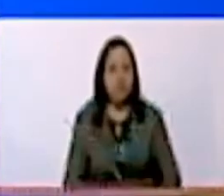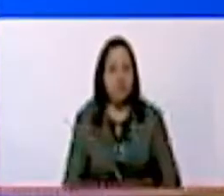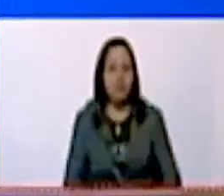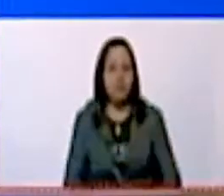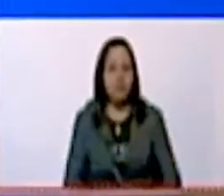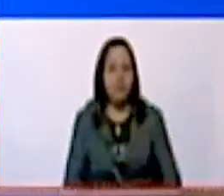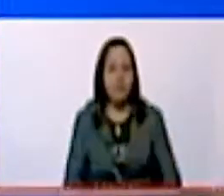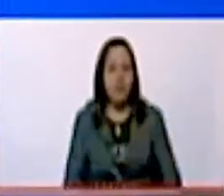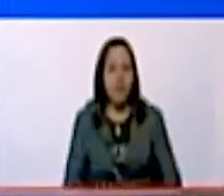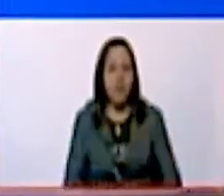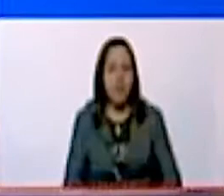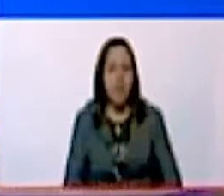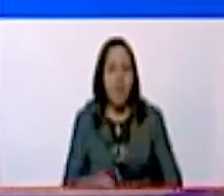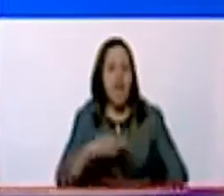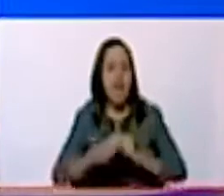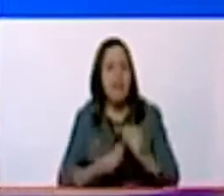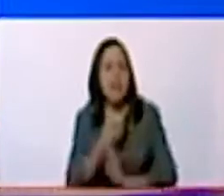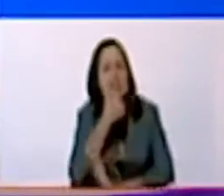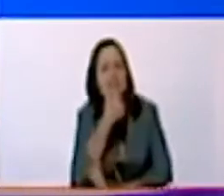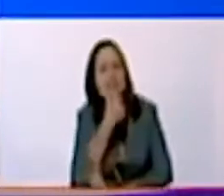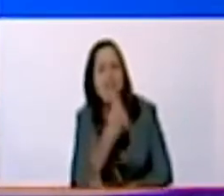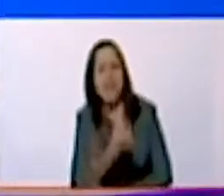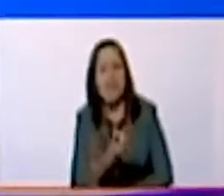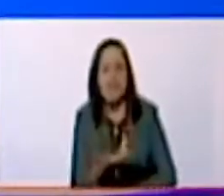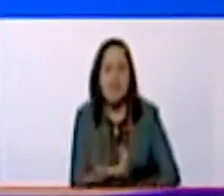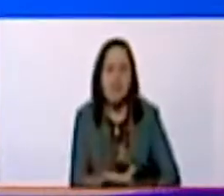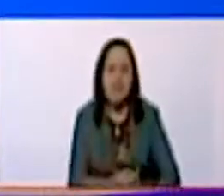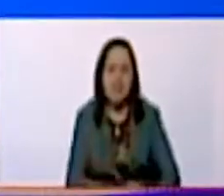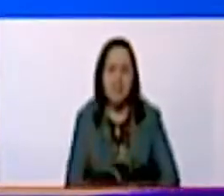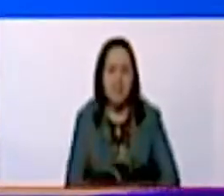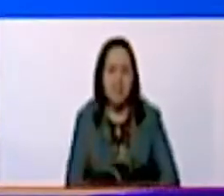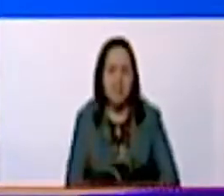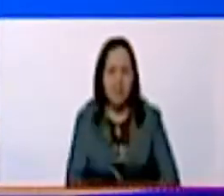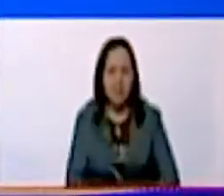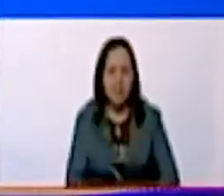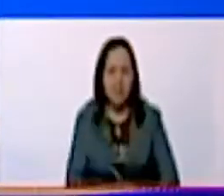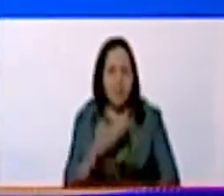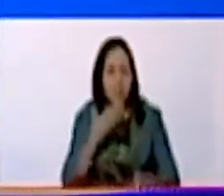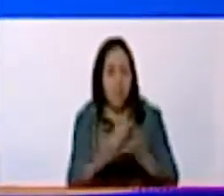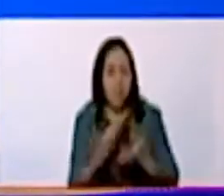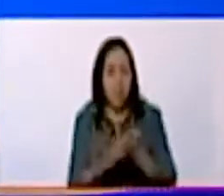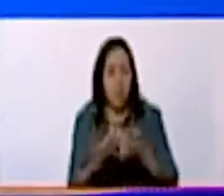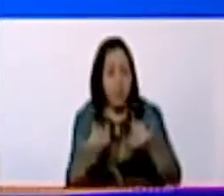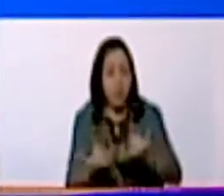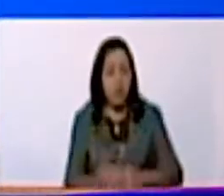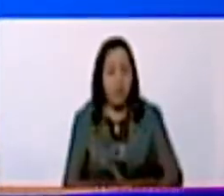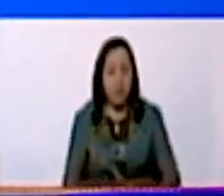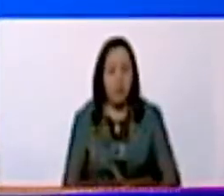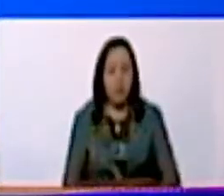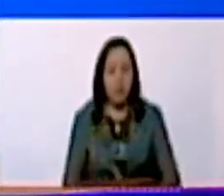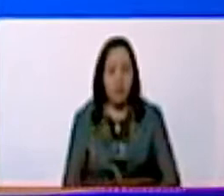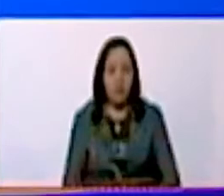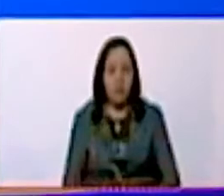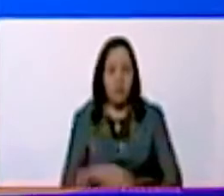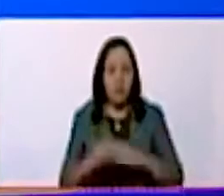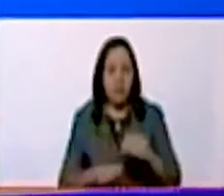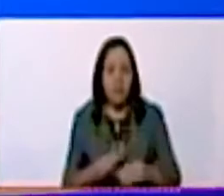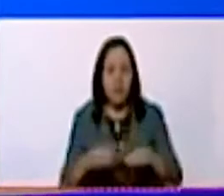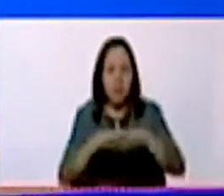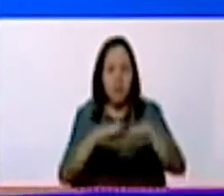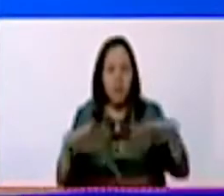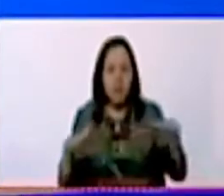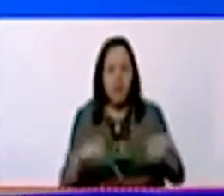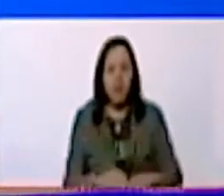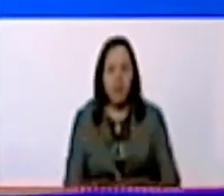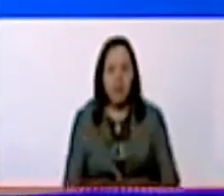una simplificación definitiva. Me han propuesto que coloquemos el puerto de Puerto Cabello